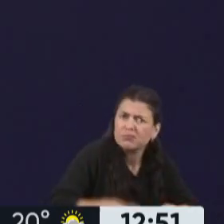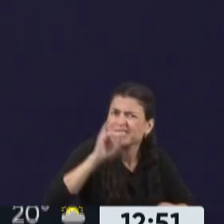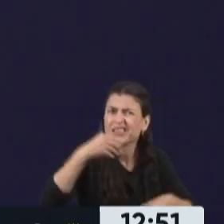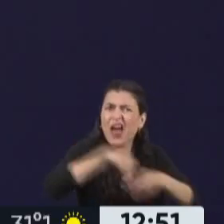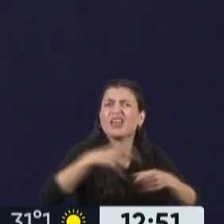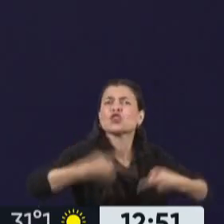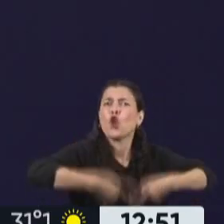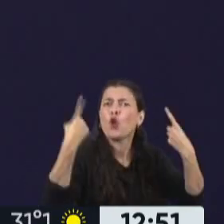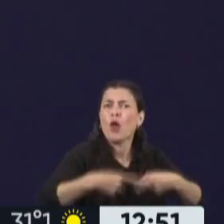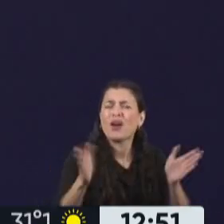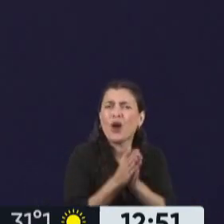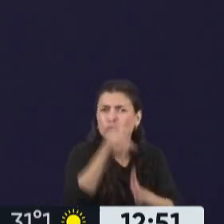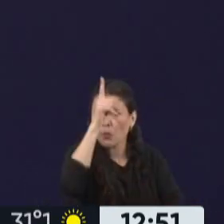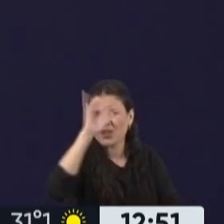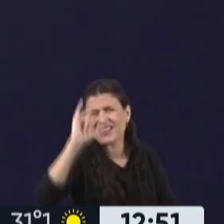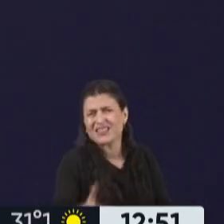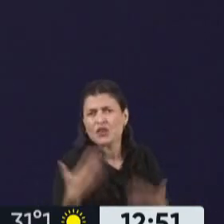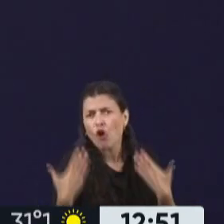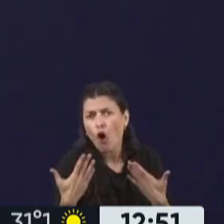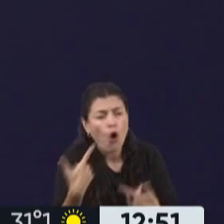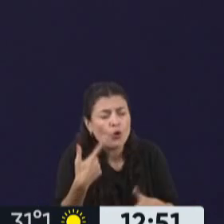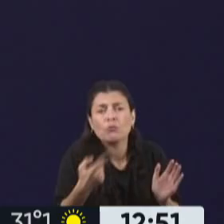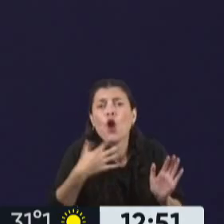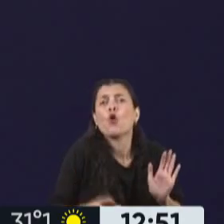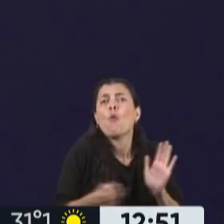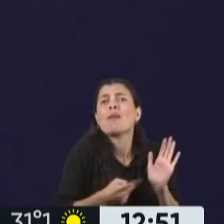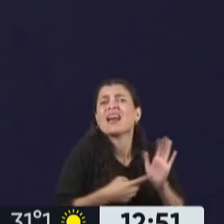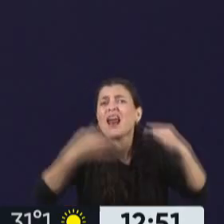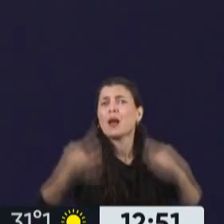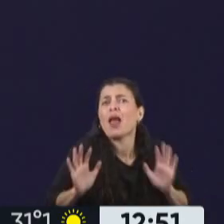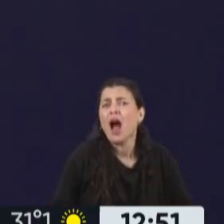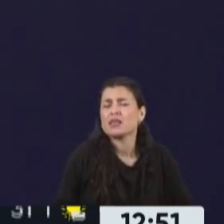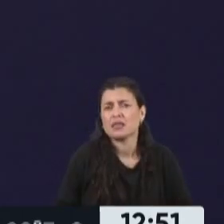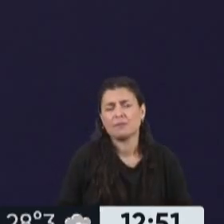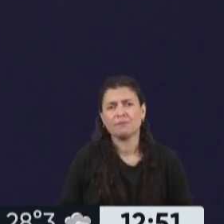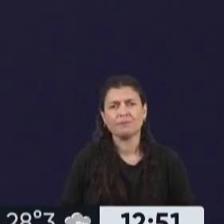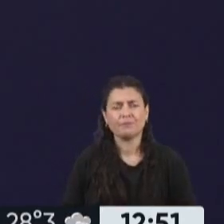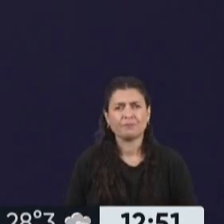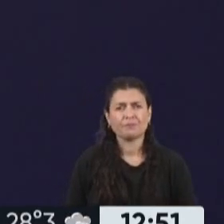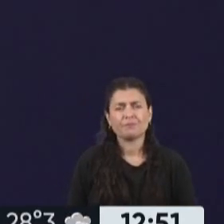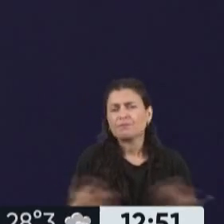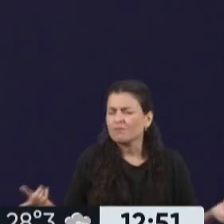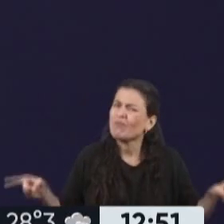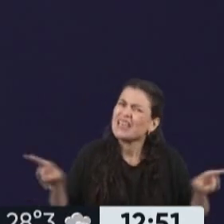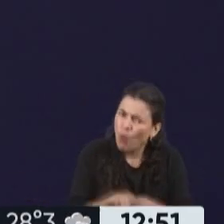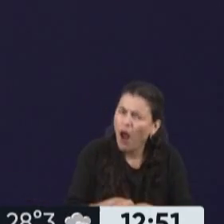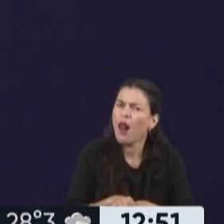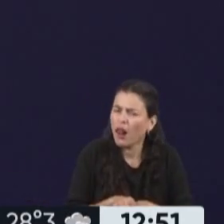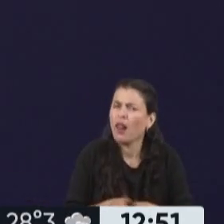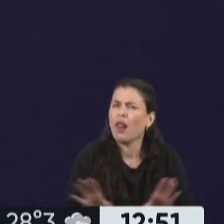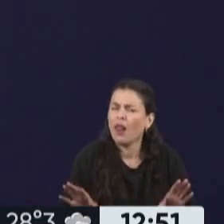supuesto era lo que correspondía. De igual